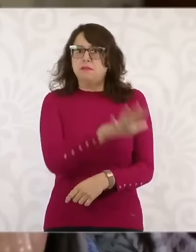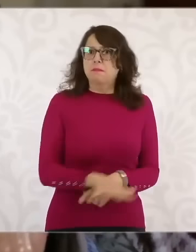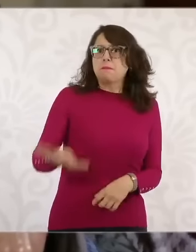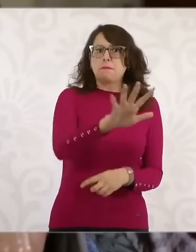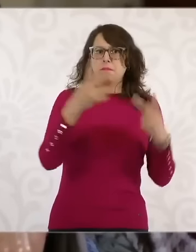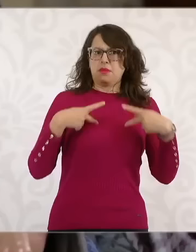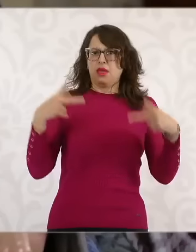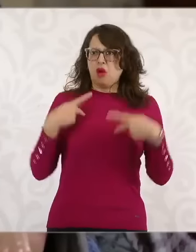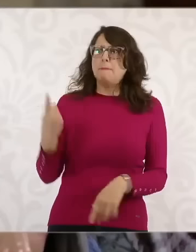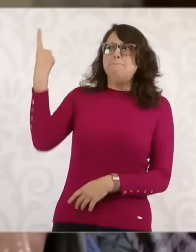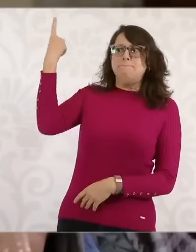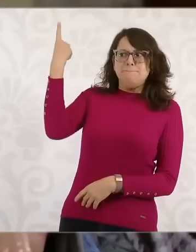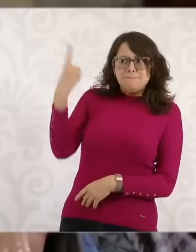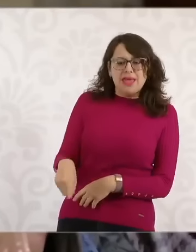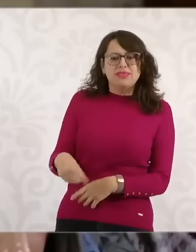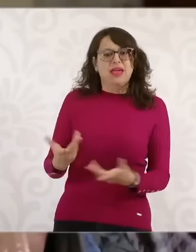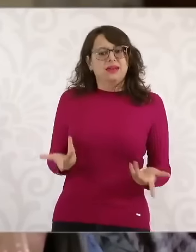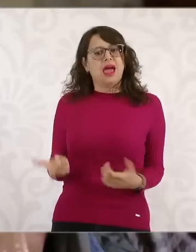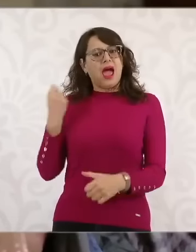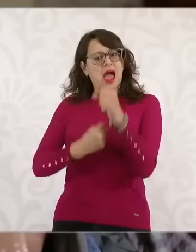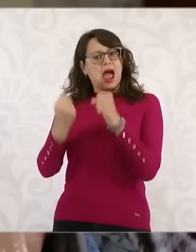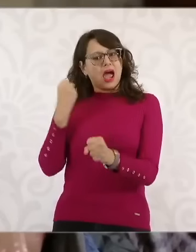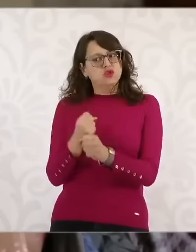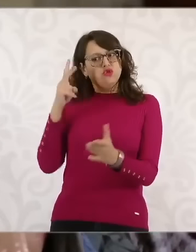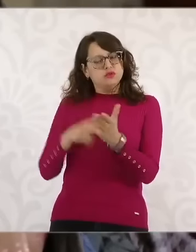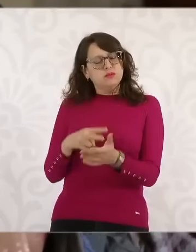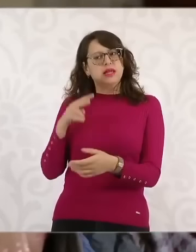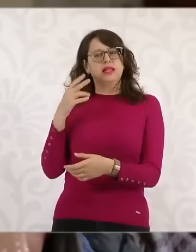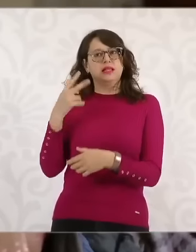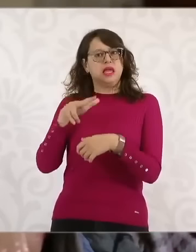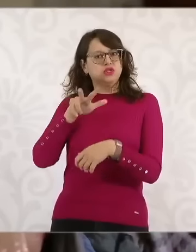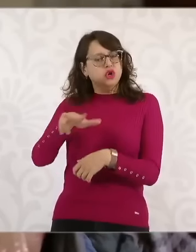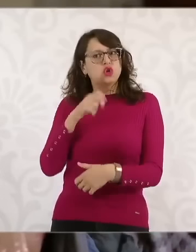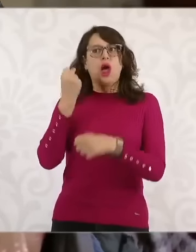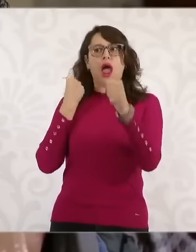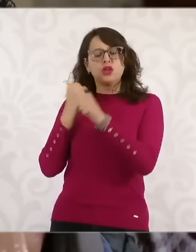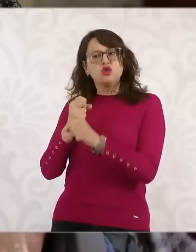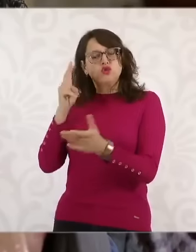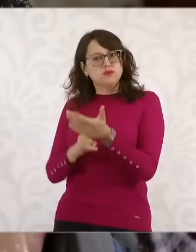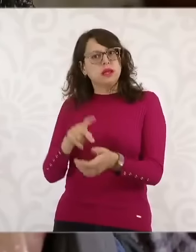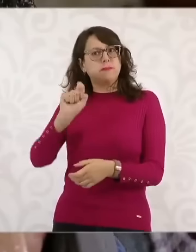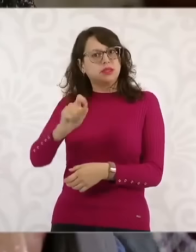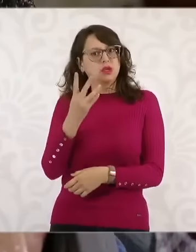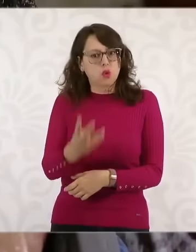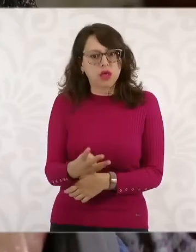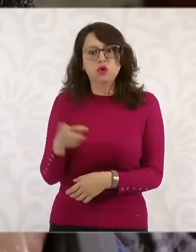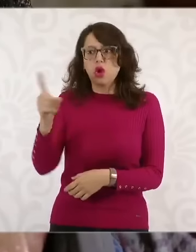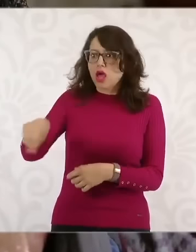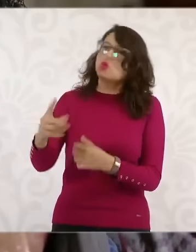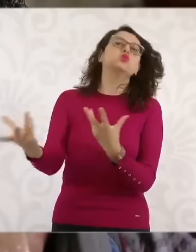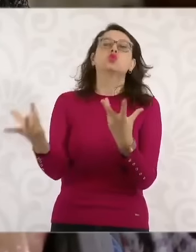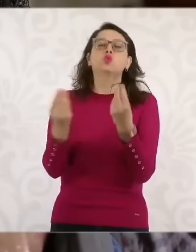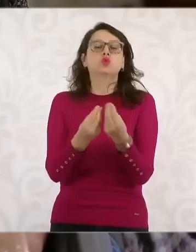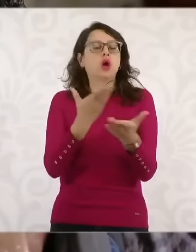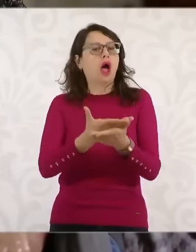Cuarta Transformación en 2018 y en 2024. Preguntarle su opinión sobre todo esto que está emergiendo a